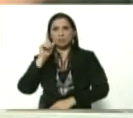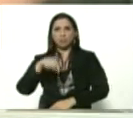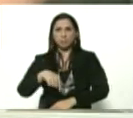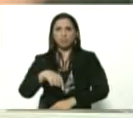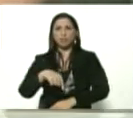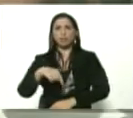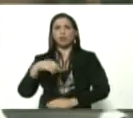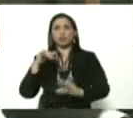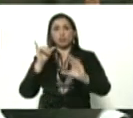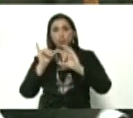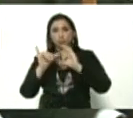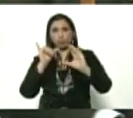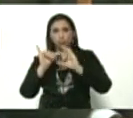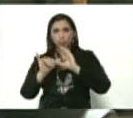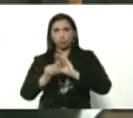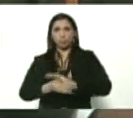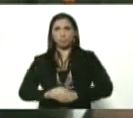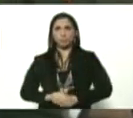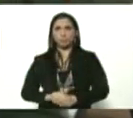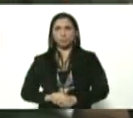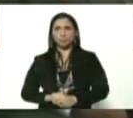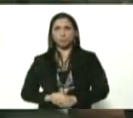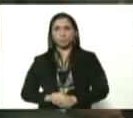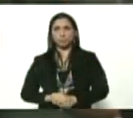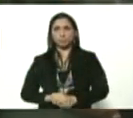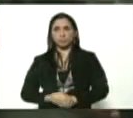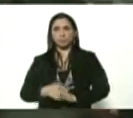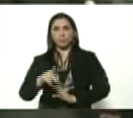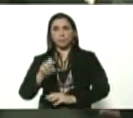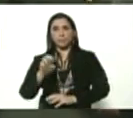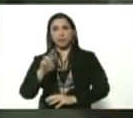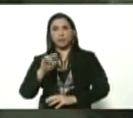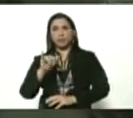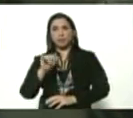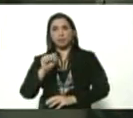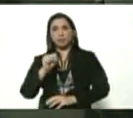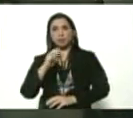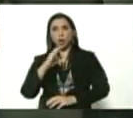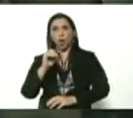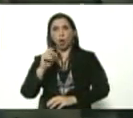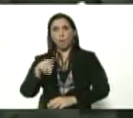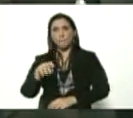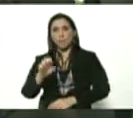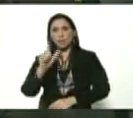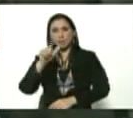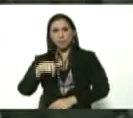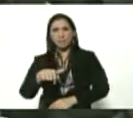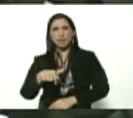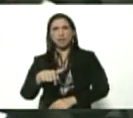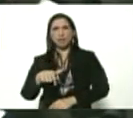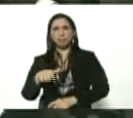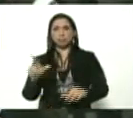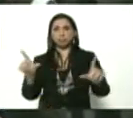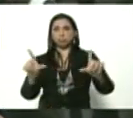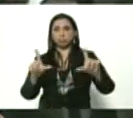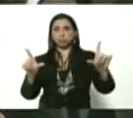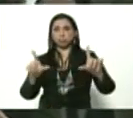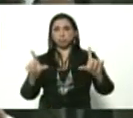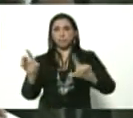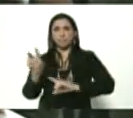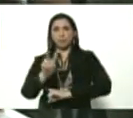de YouTube, en Periscope, en las cuentas de los canales de televisión de